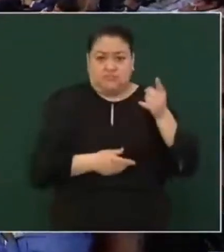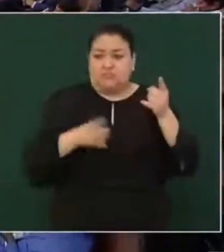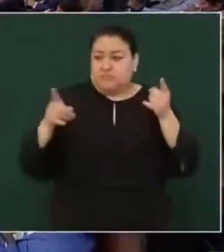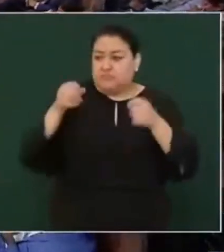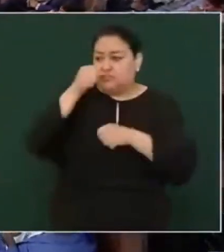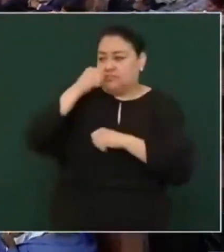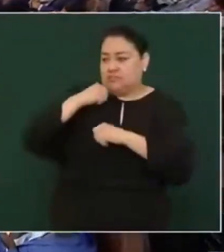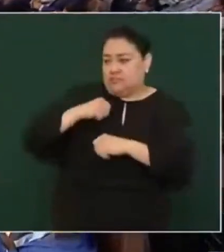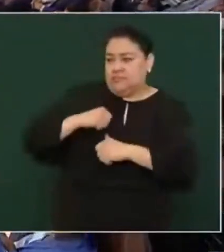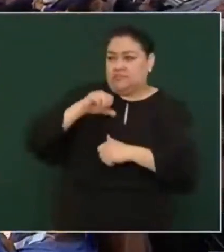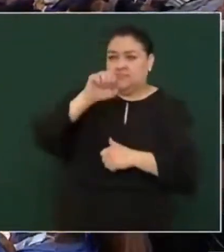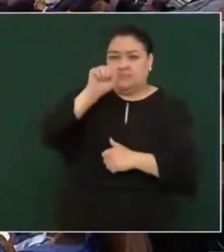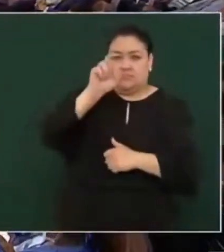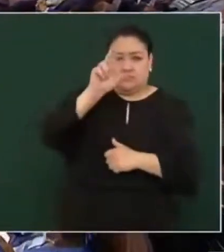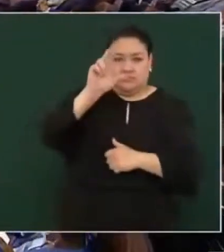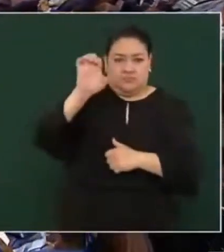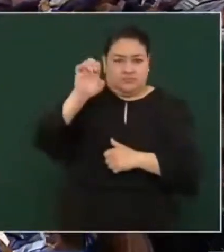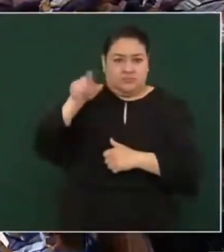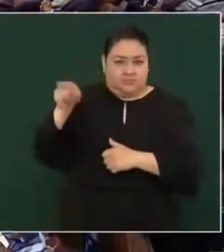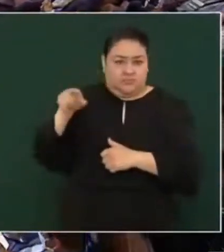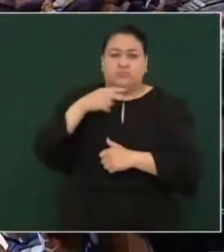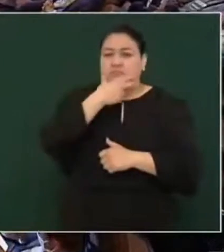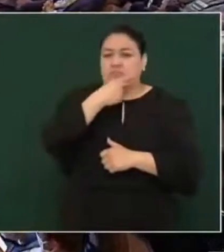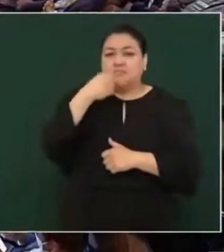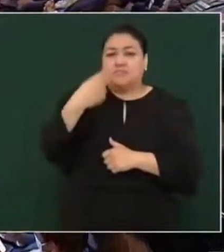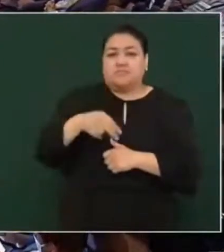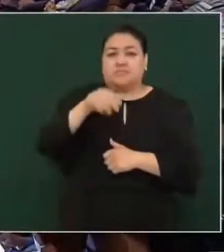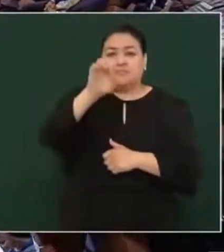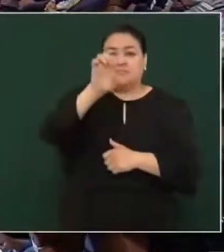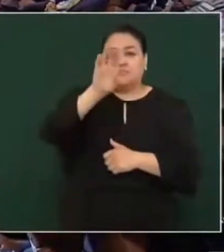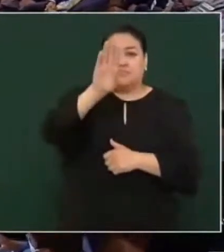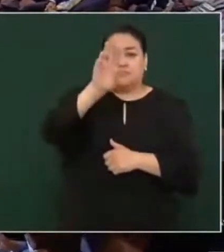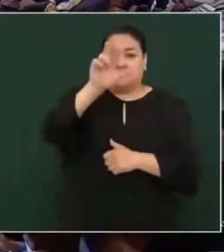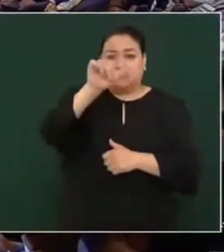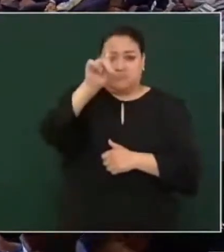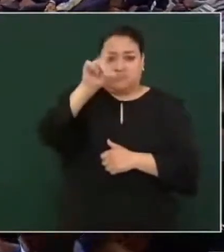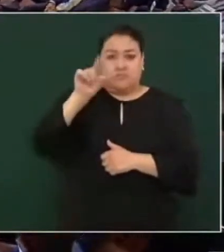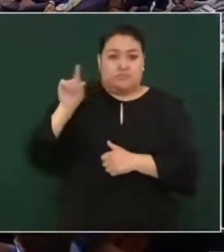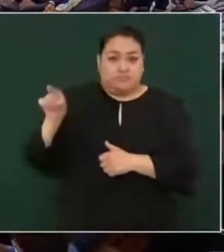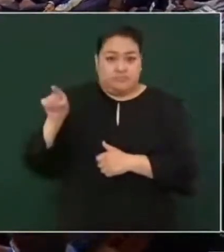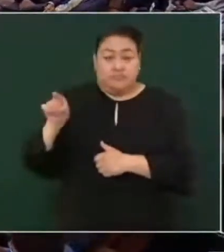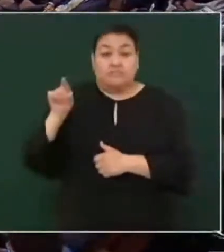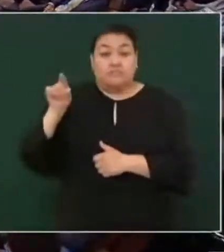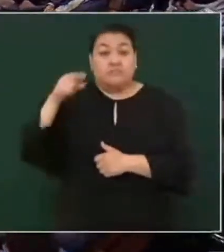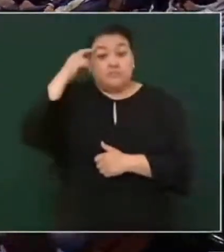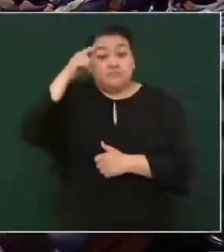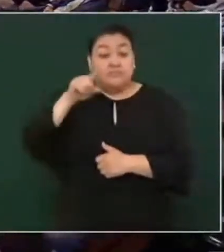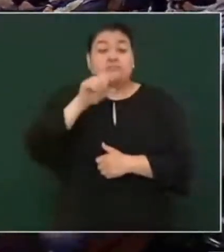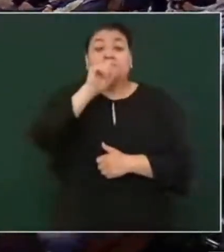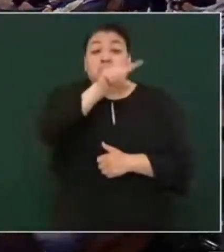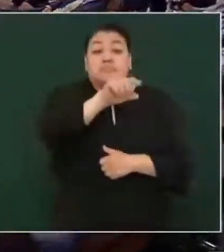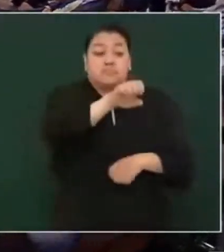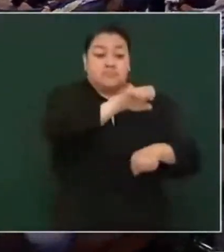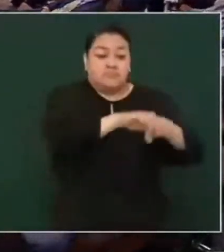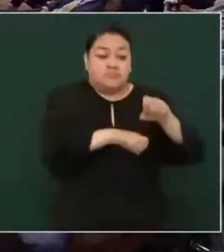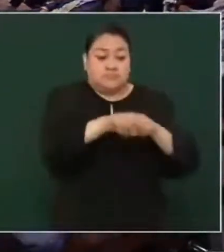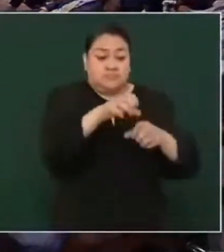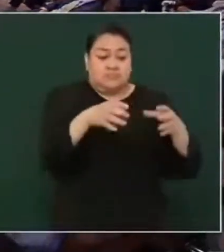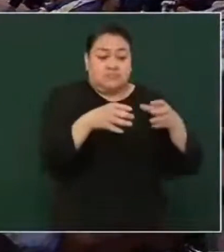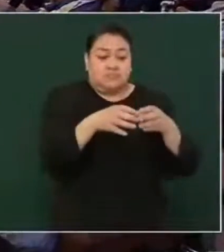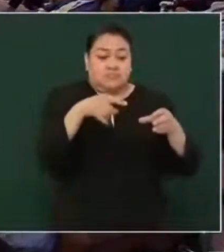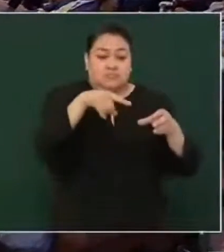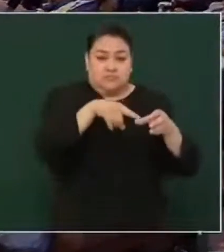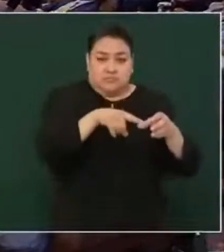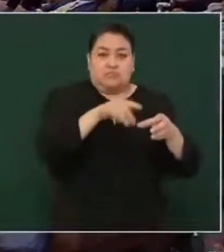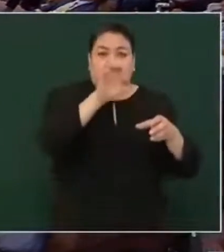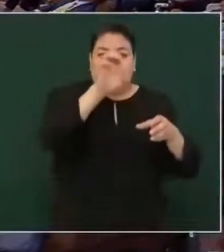secretario de Relaciones Exteriores, Marcelo Ebrard, para que en las embajadas, en